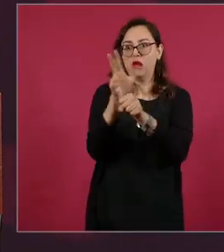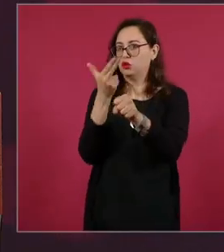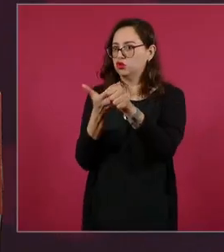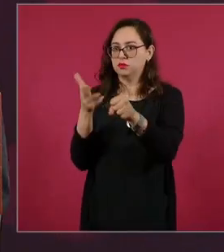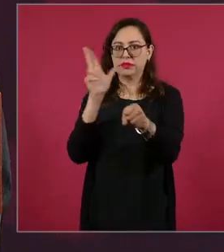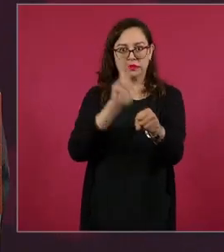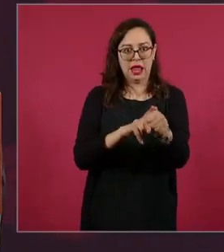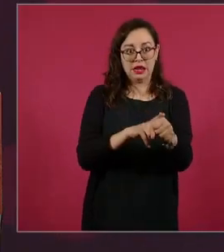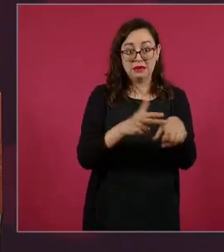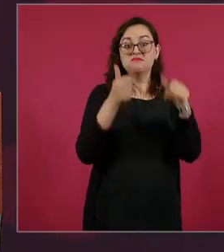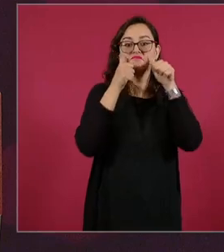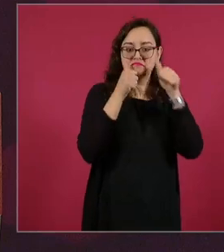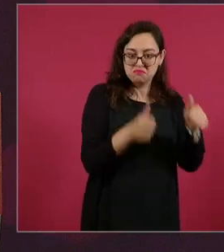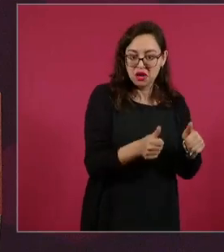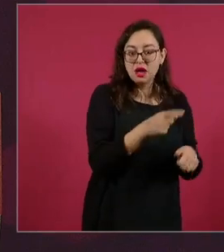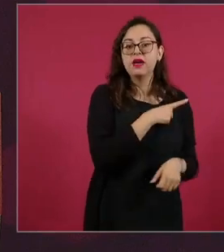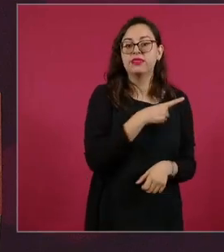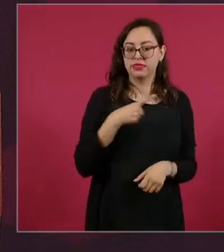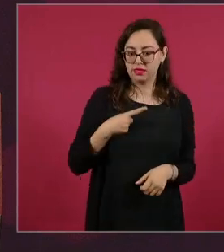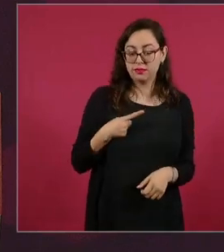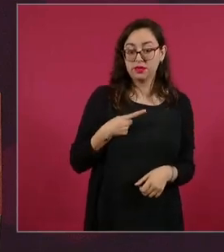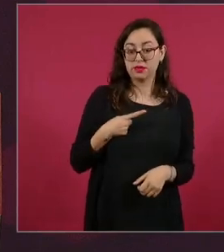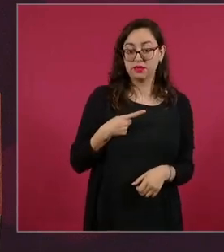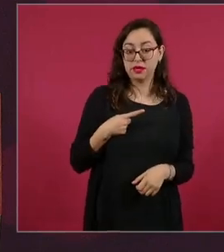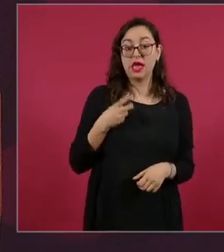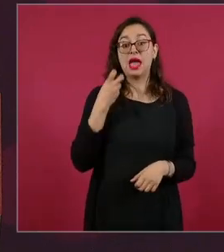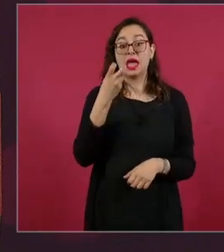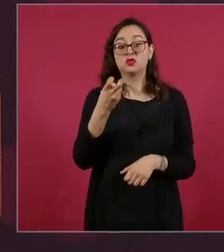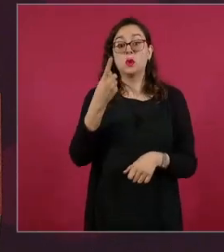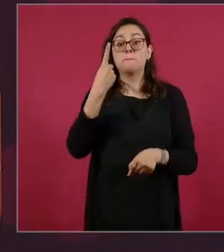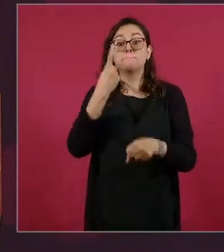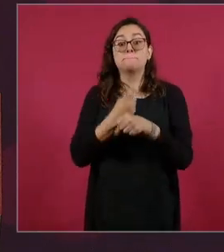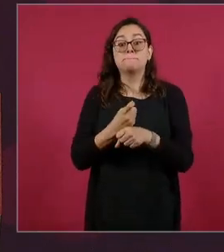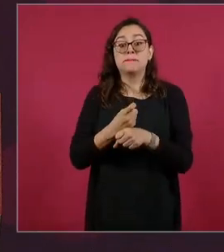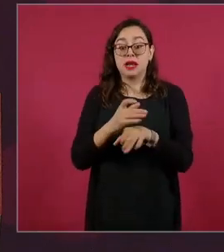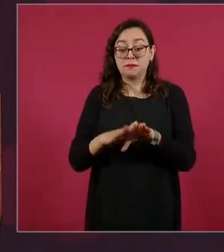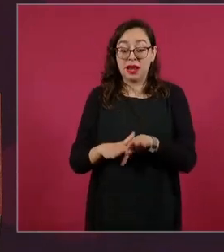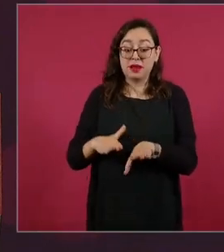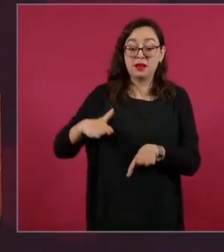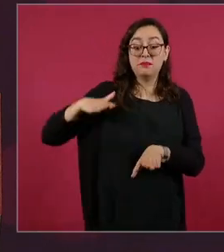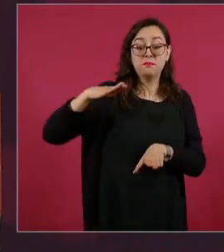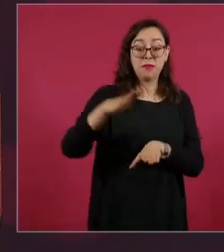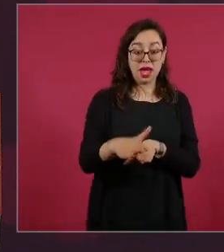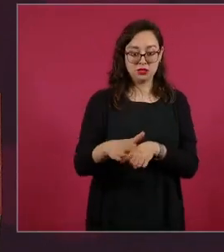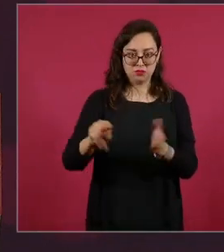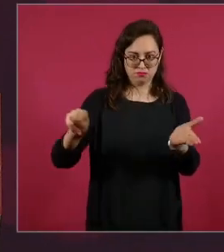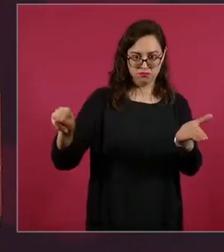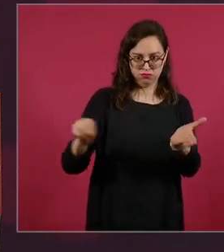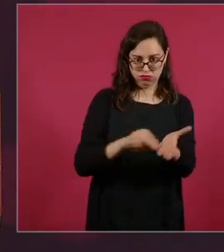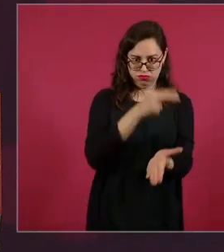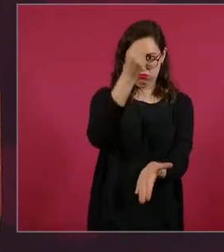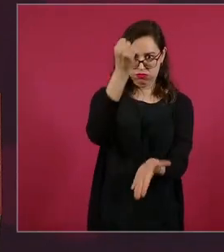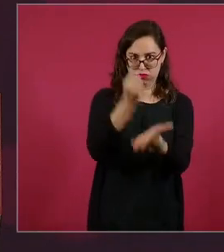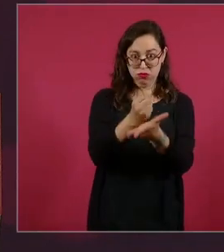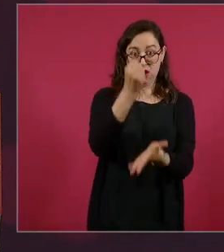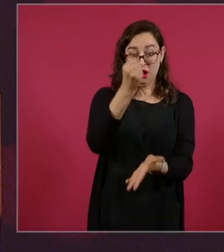pero ya con el cambio esto lo va a decidir la